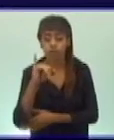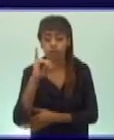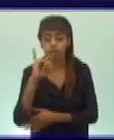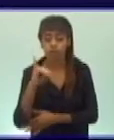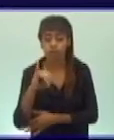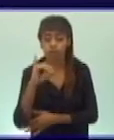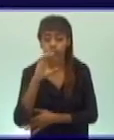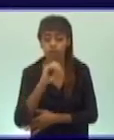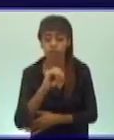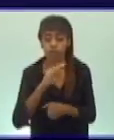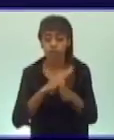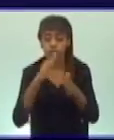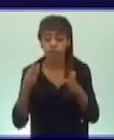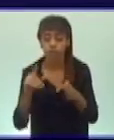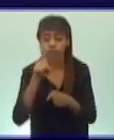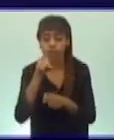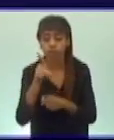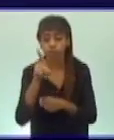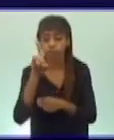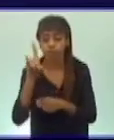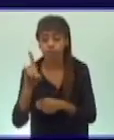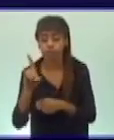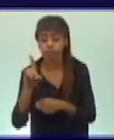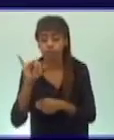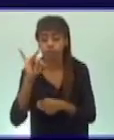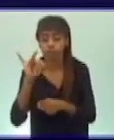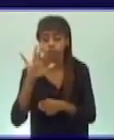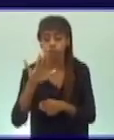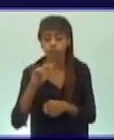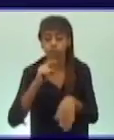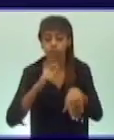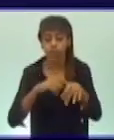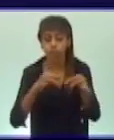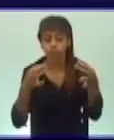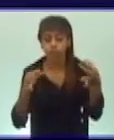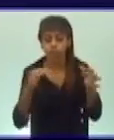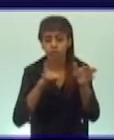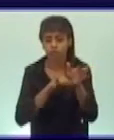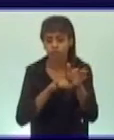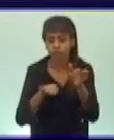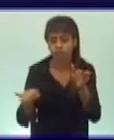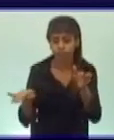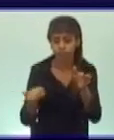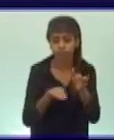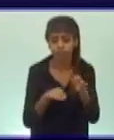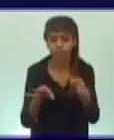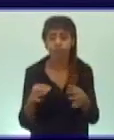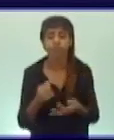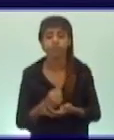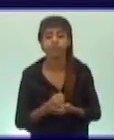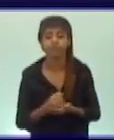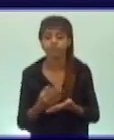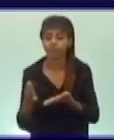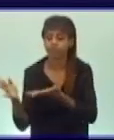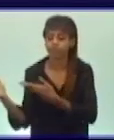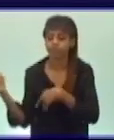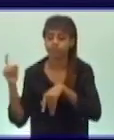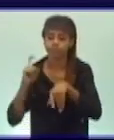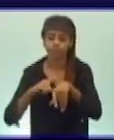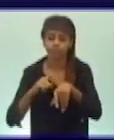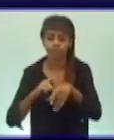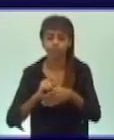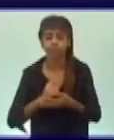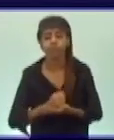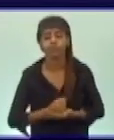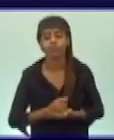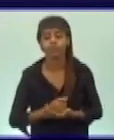a 1975. Y las páginas aparecen en la parte inferior de la pantalla. Les doy un breve tiempo para